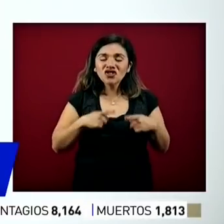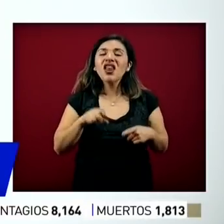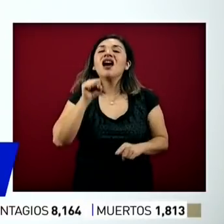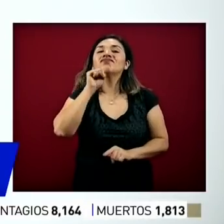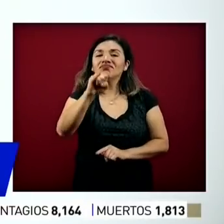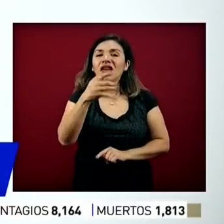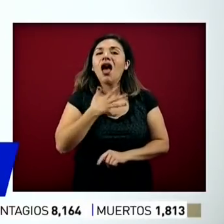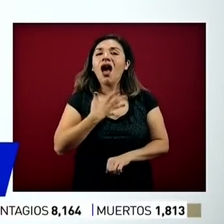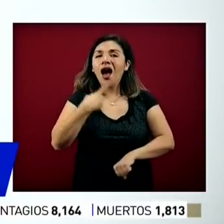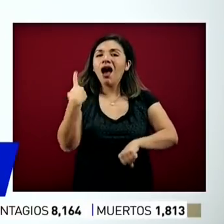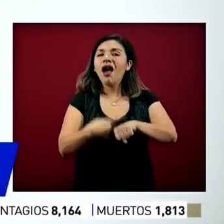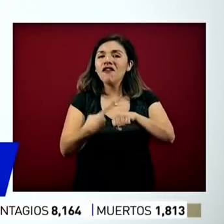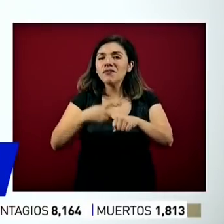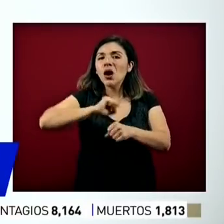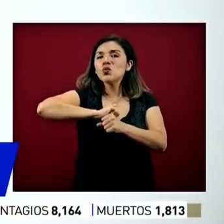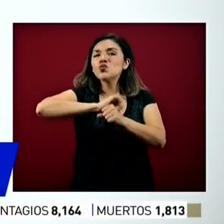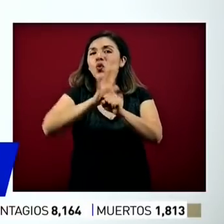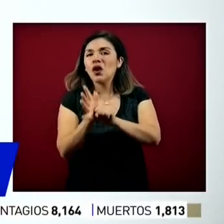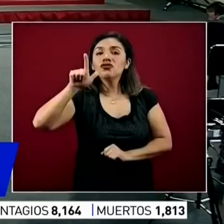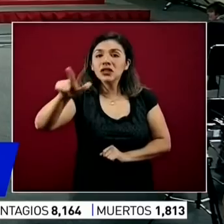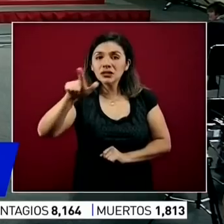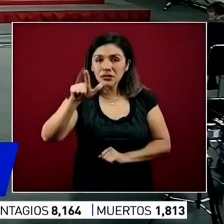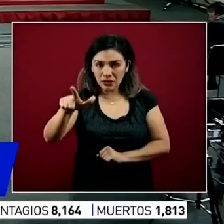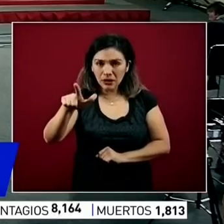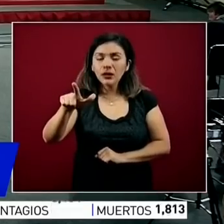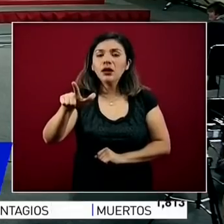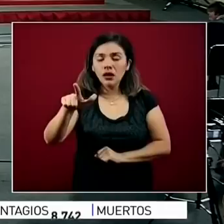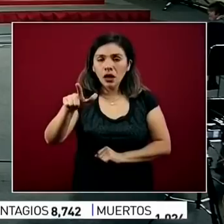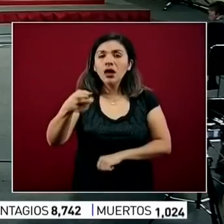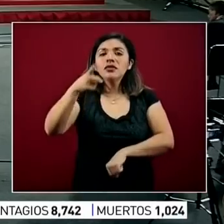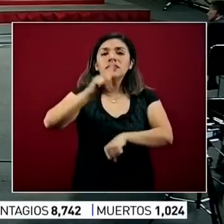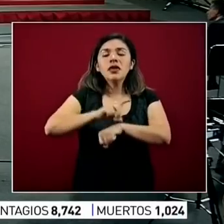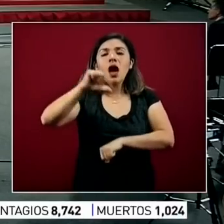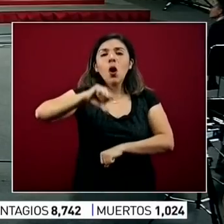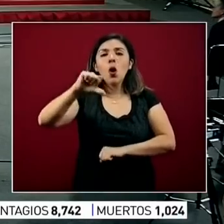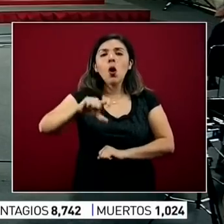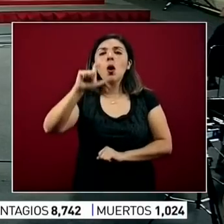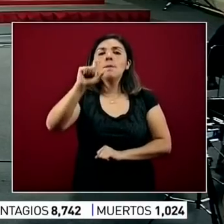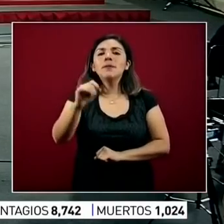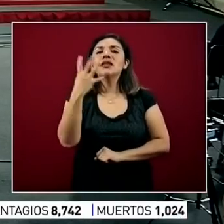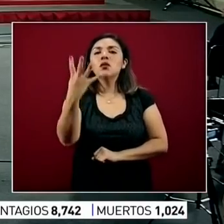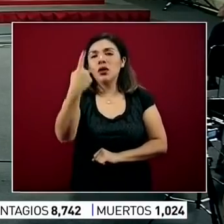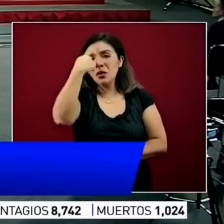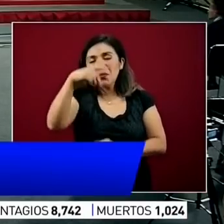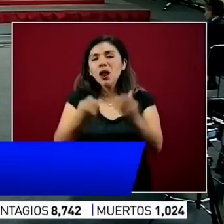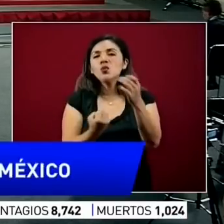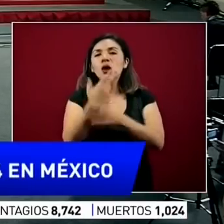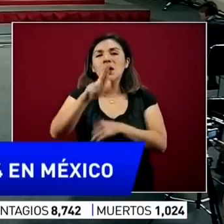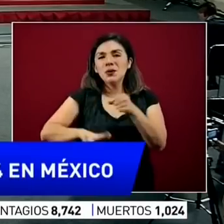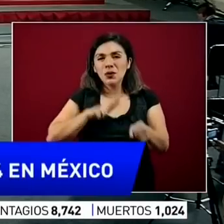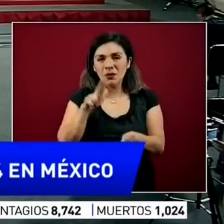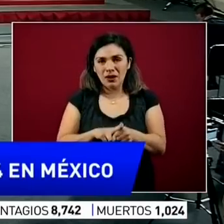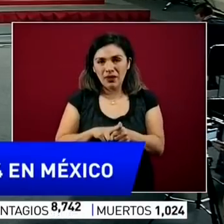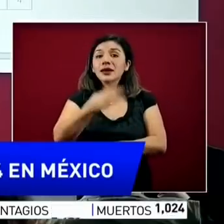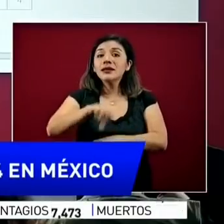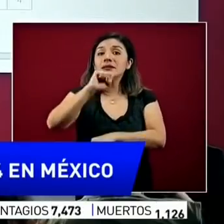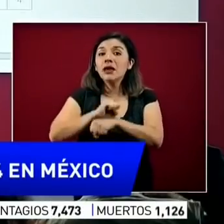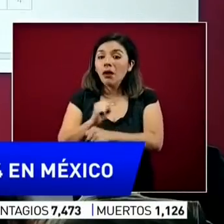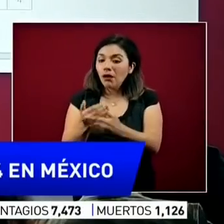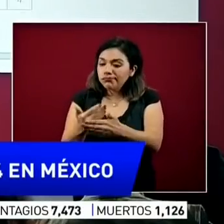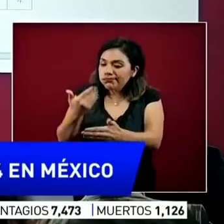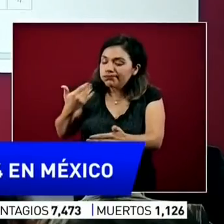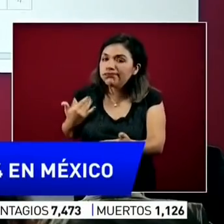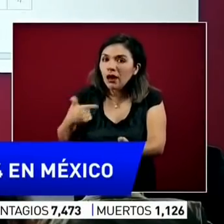196,847 sí tenían la presencia de virus SARS-CoV-2. José Luis Alomía, director general de Epidemiología, reportó que en las últimas 24 horas